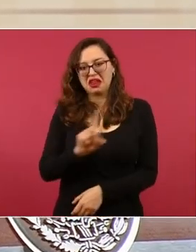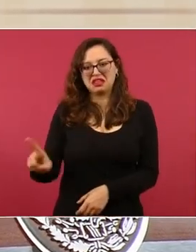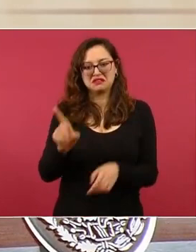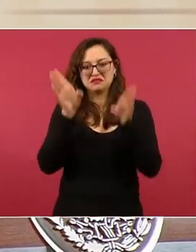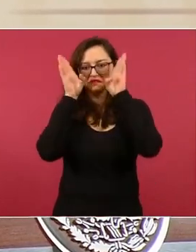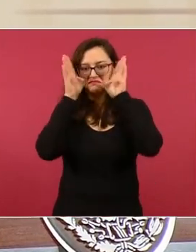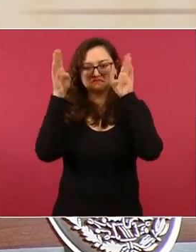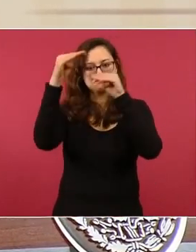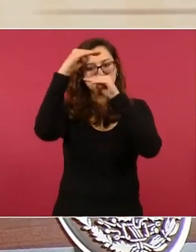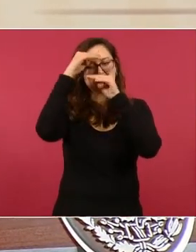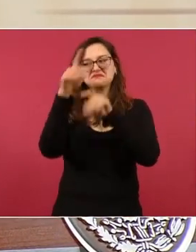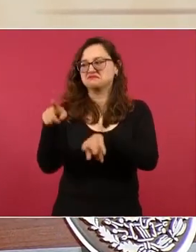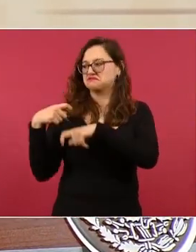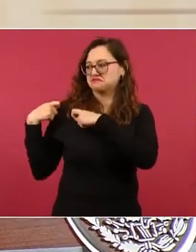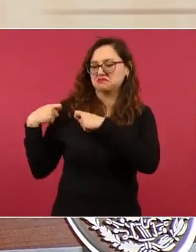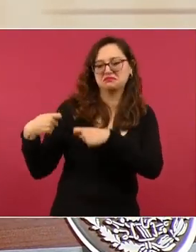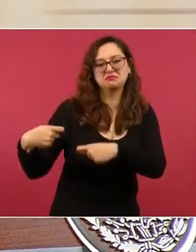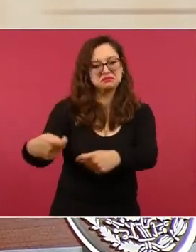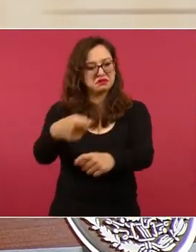conservadores.